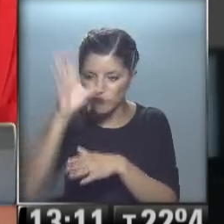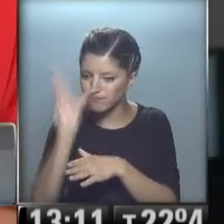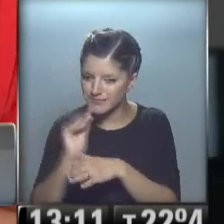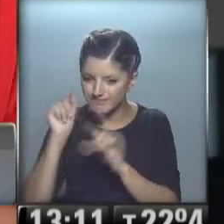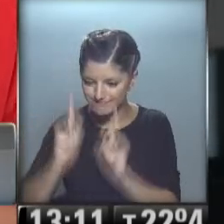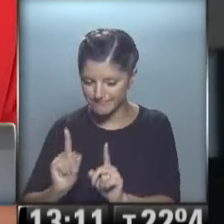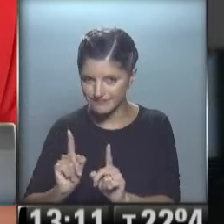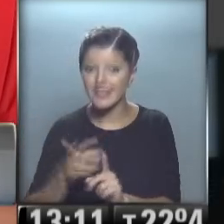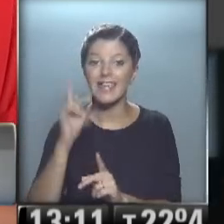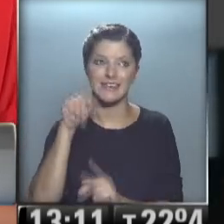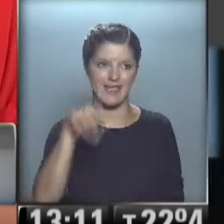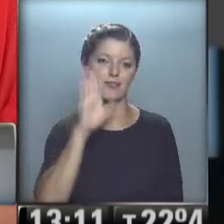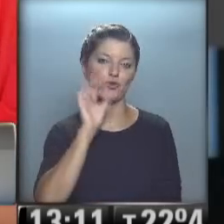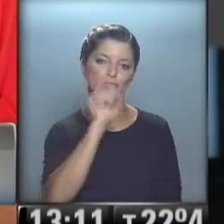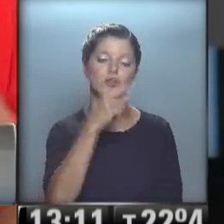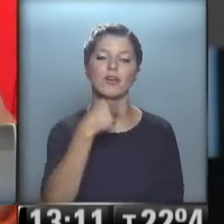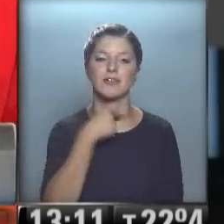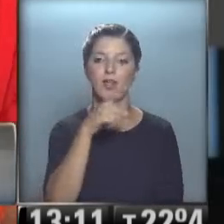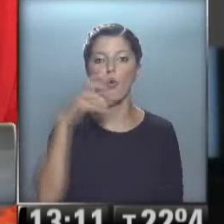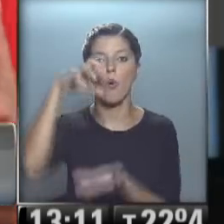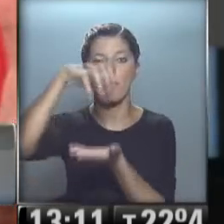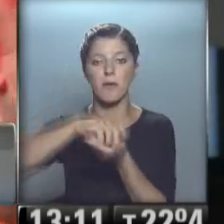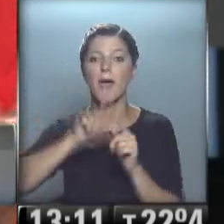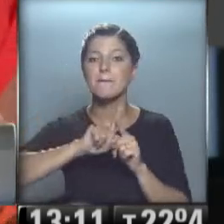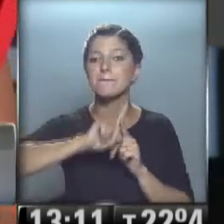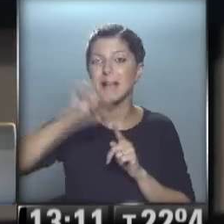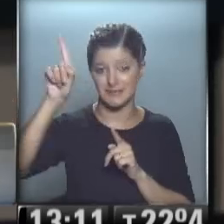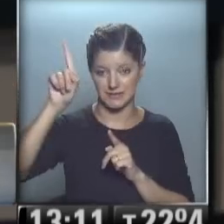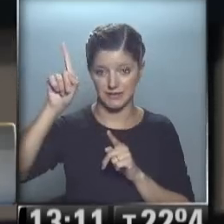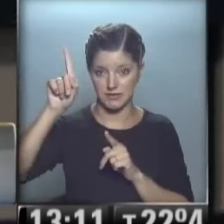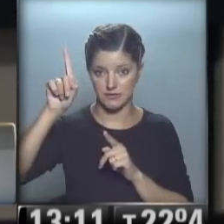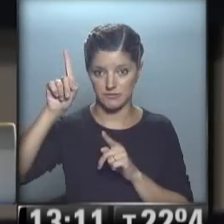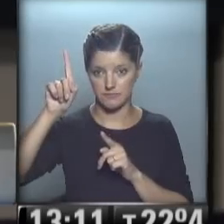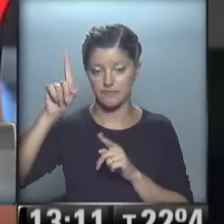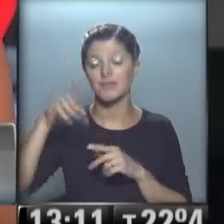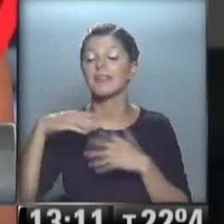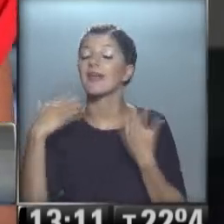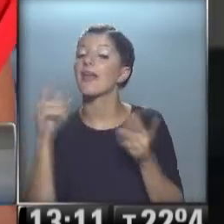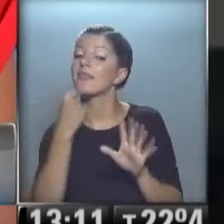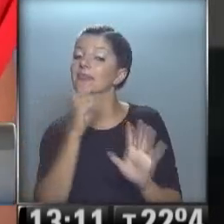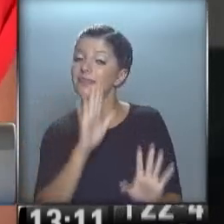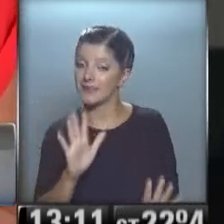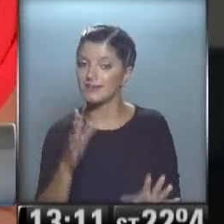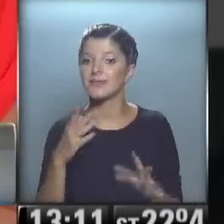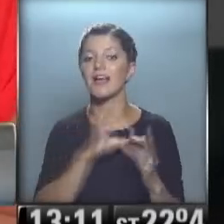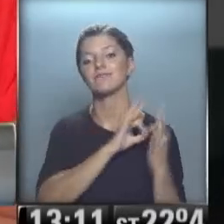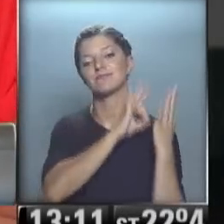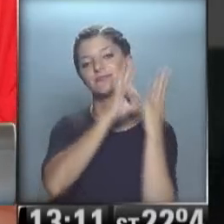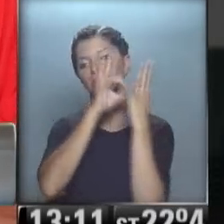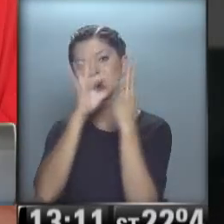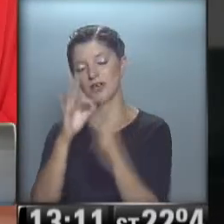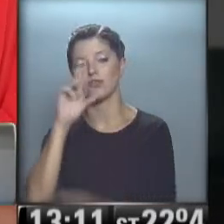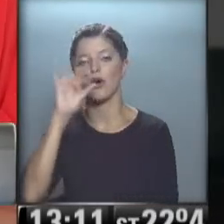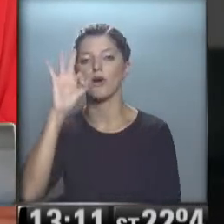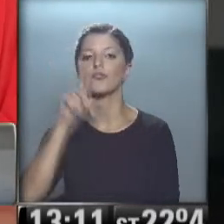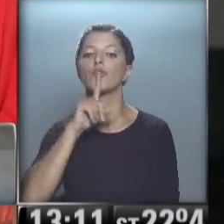Estados Unidos uno de los misiles, uno de los escudos misiles que, entre paréntesis, está llegando ya a Rota, a la